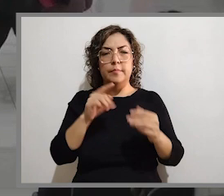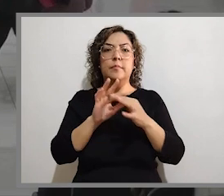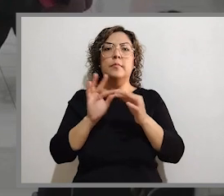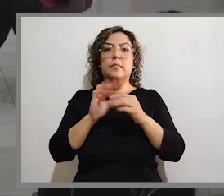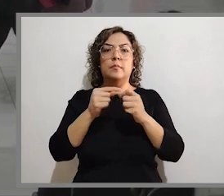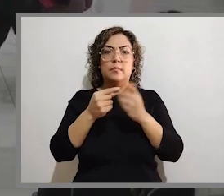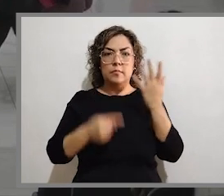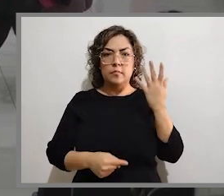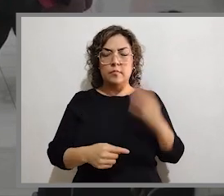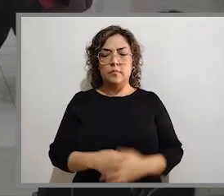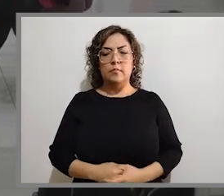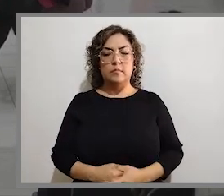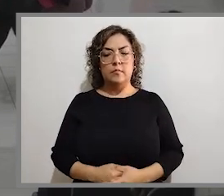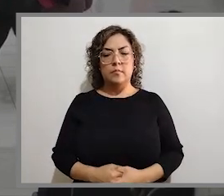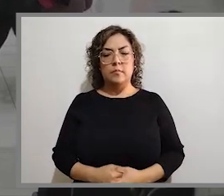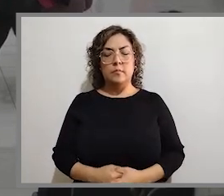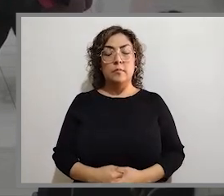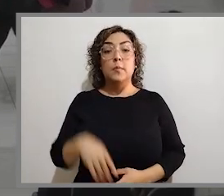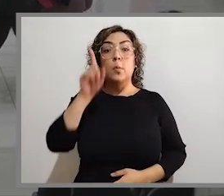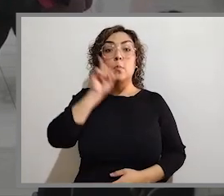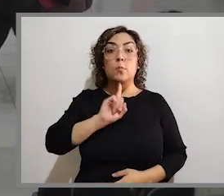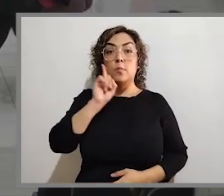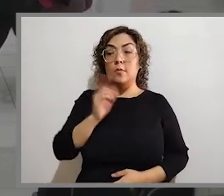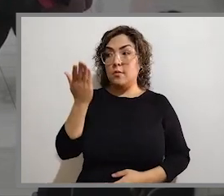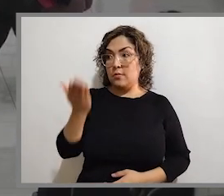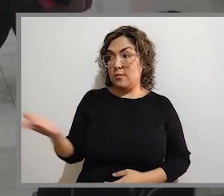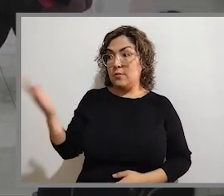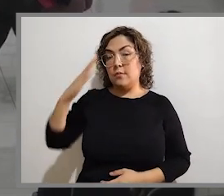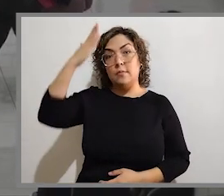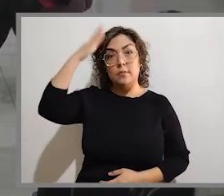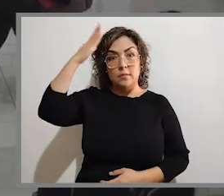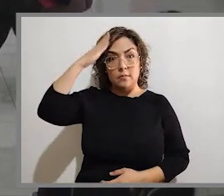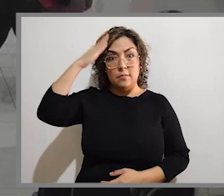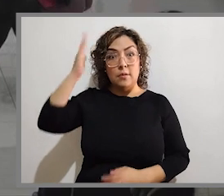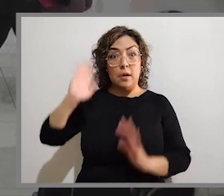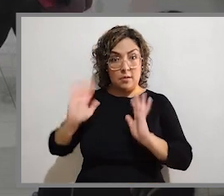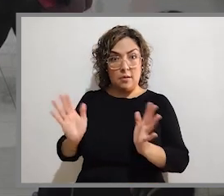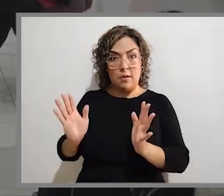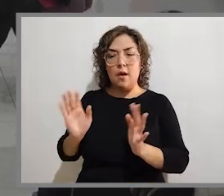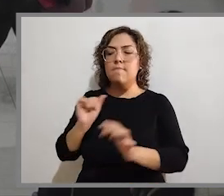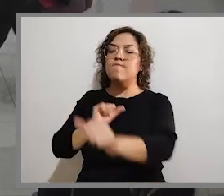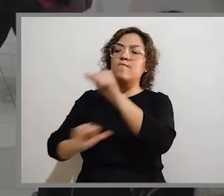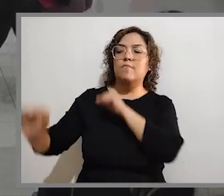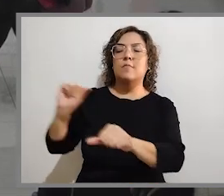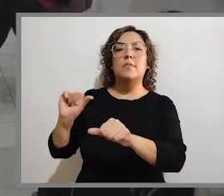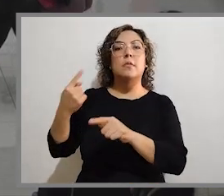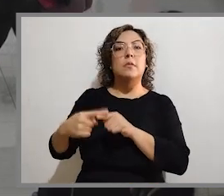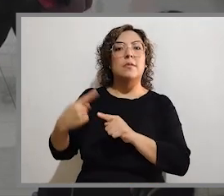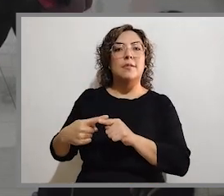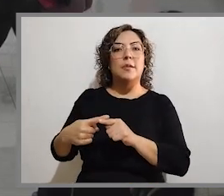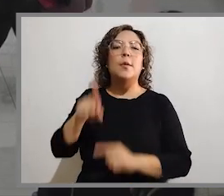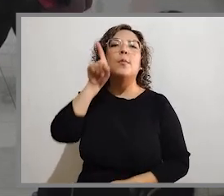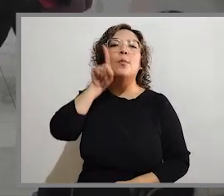fórmulas encabezadas por una mujer obligatoriamente tienen que llevar a una mujer como suplente. No más